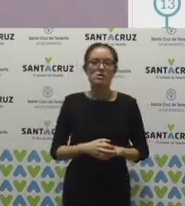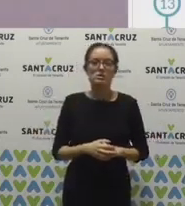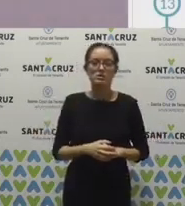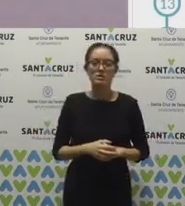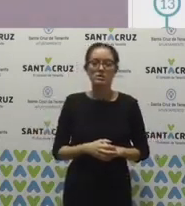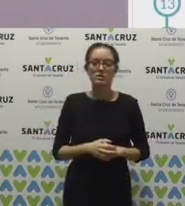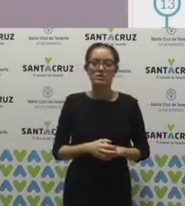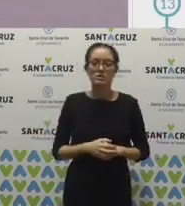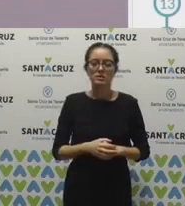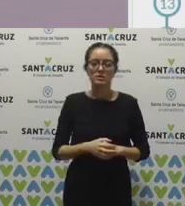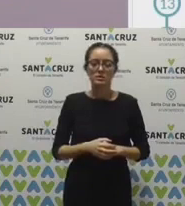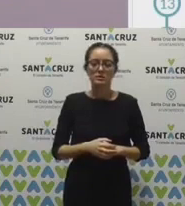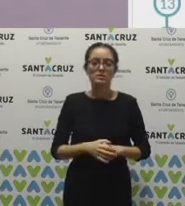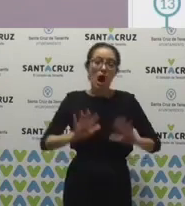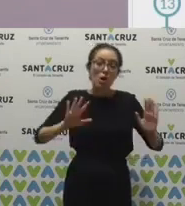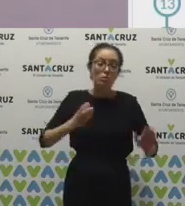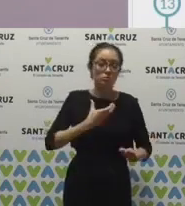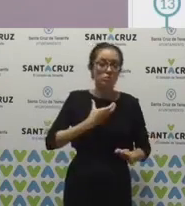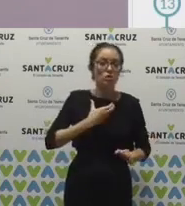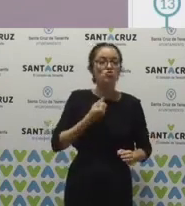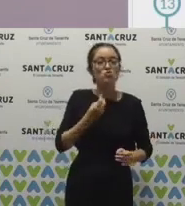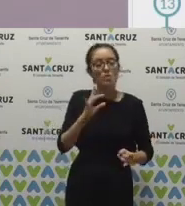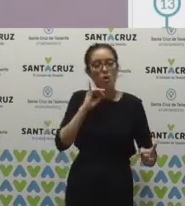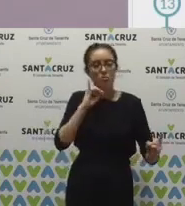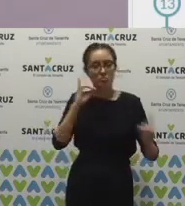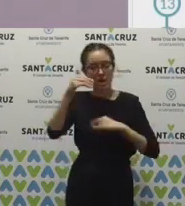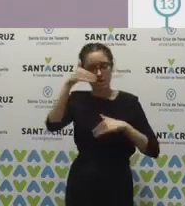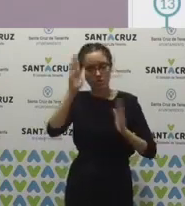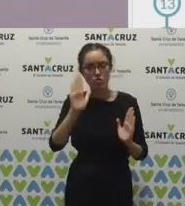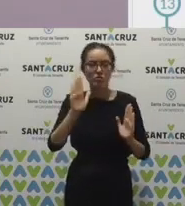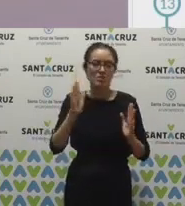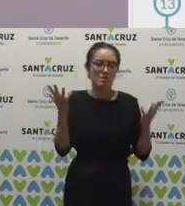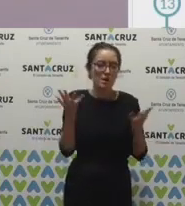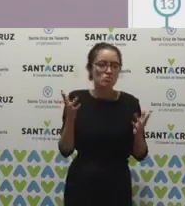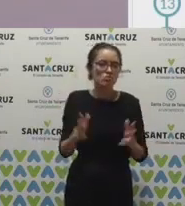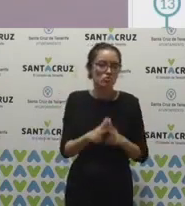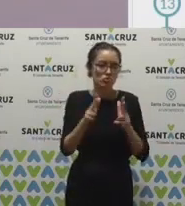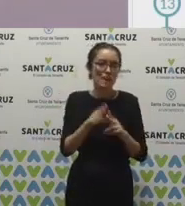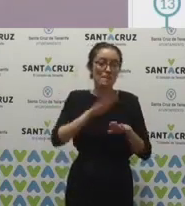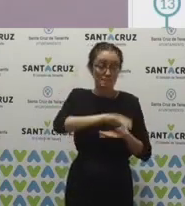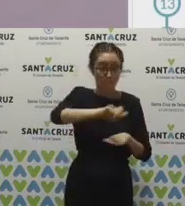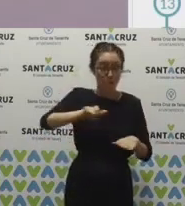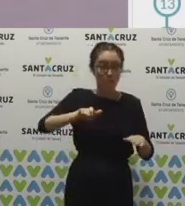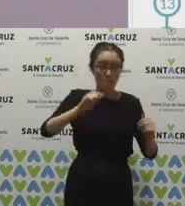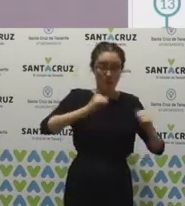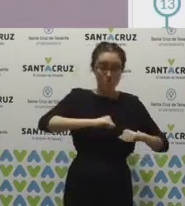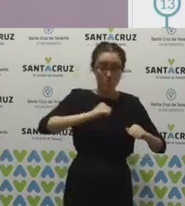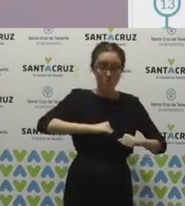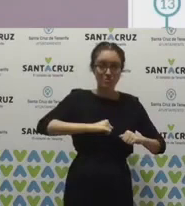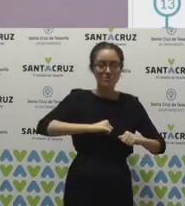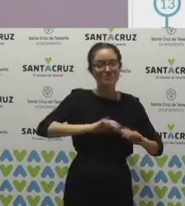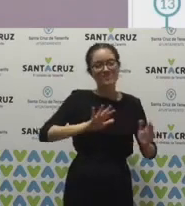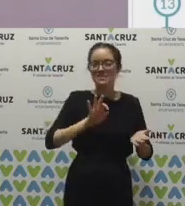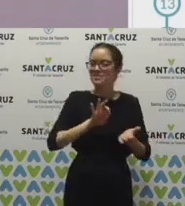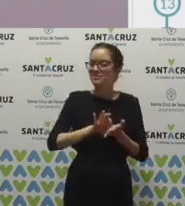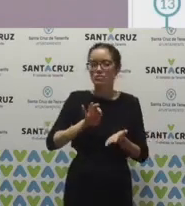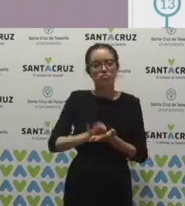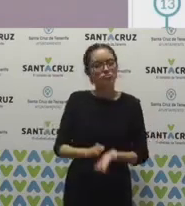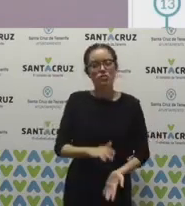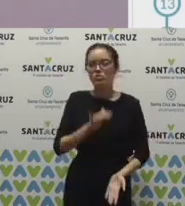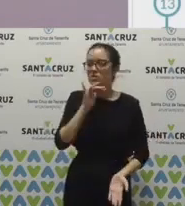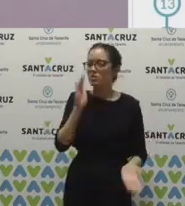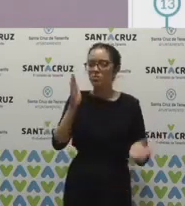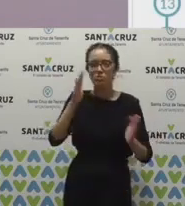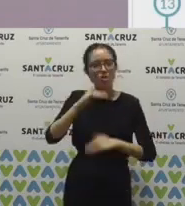consistorios habilitó un teléfono de decisión para los casos de urgencias sociales en las personas mayores dicho servicio resulta insuficiente para